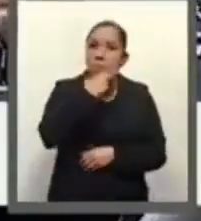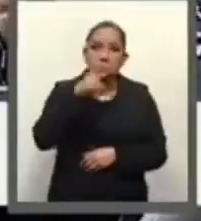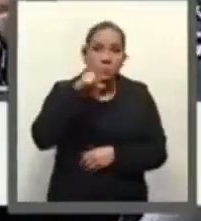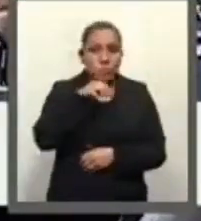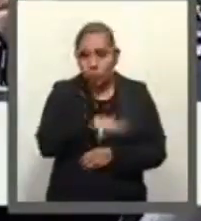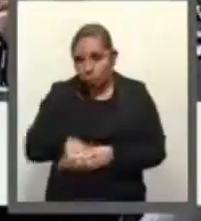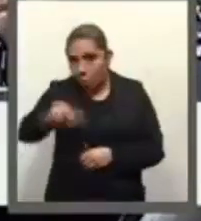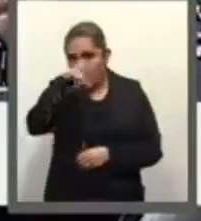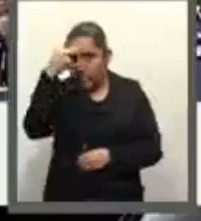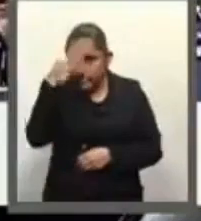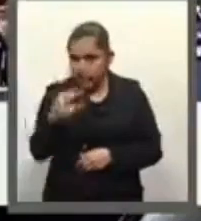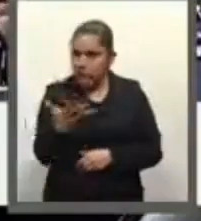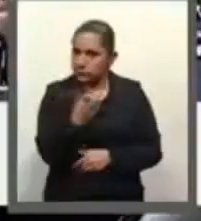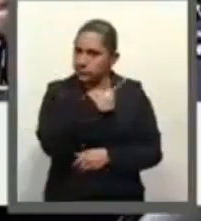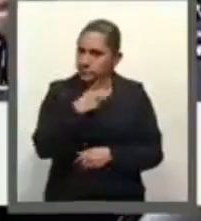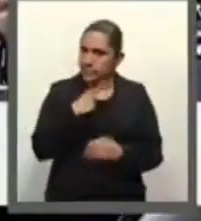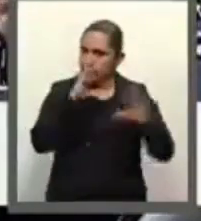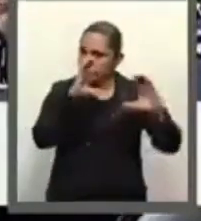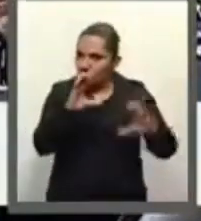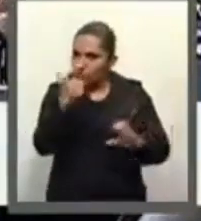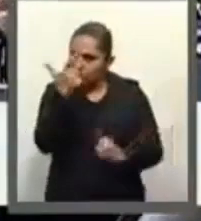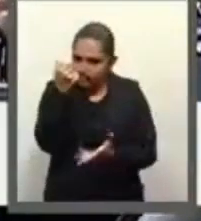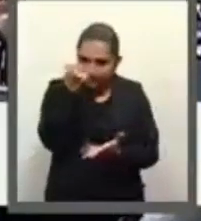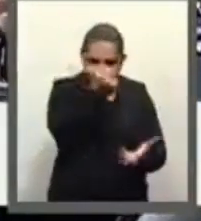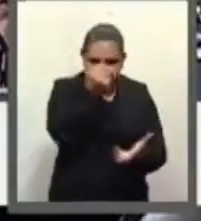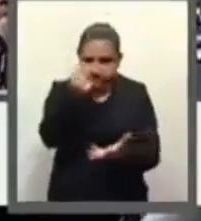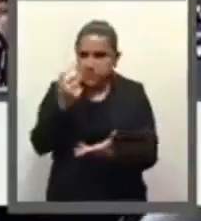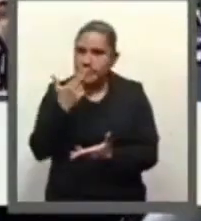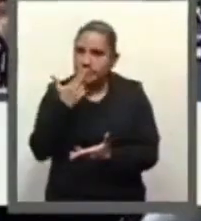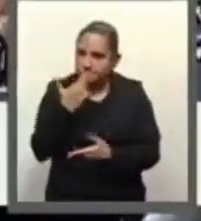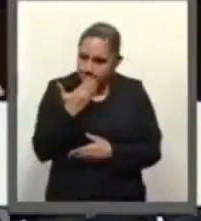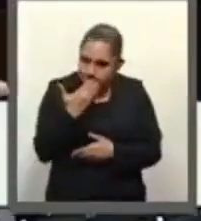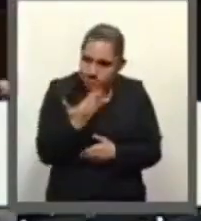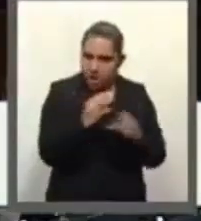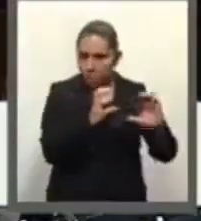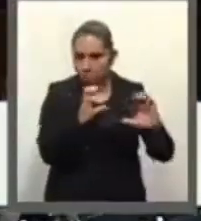mexicanos que necesitamos eficientar los recursos. Muchísimas gracias, presidenta. Muchas gracias.